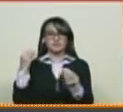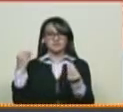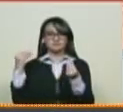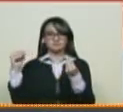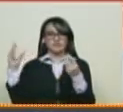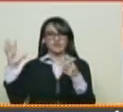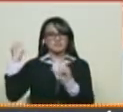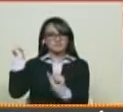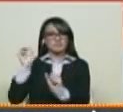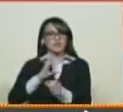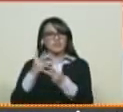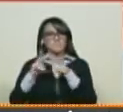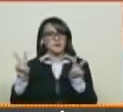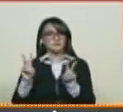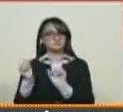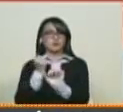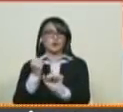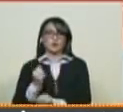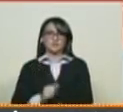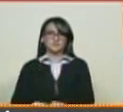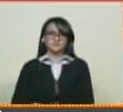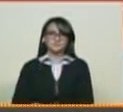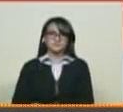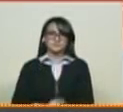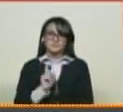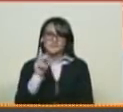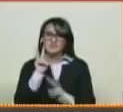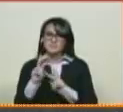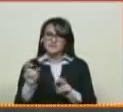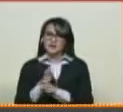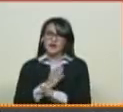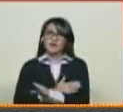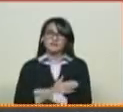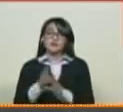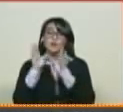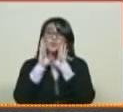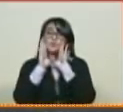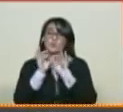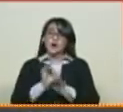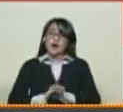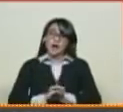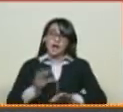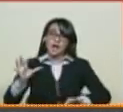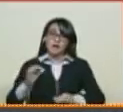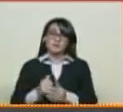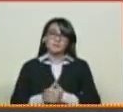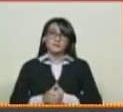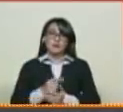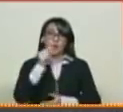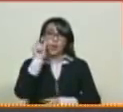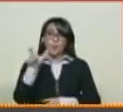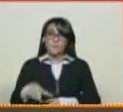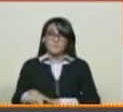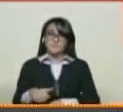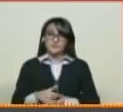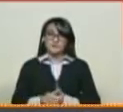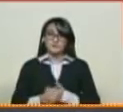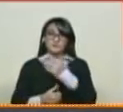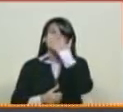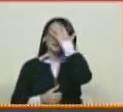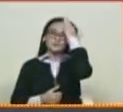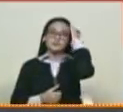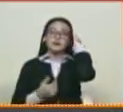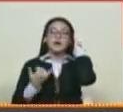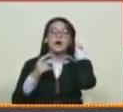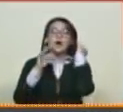pueblos del mundo. Sencillamente que se investigue, porque hay una confesión muy grave que hizo alias Morfeo, hay una confesión